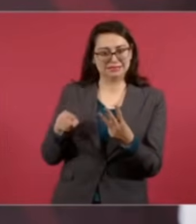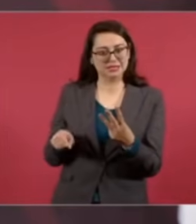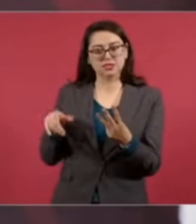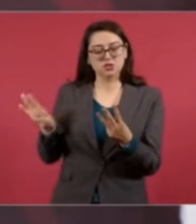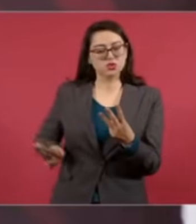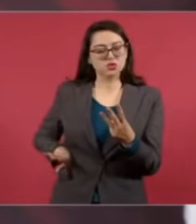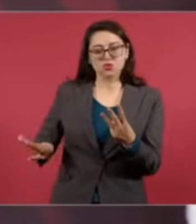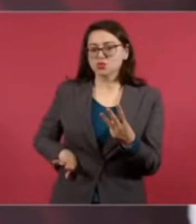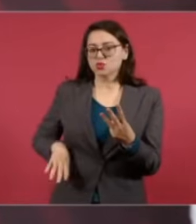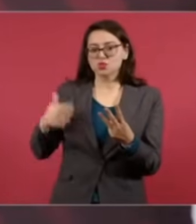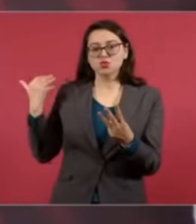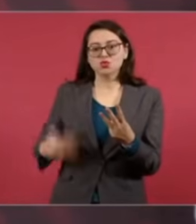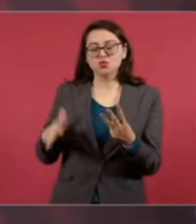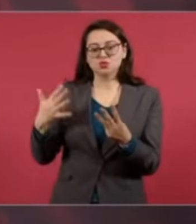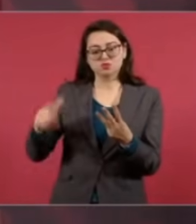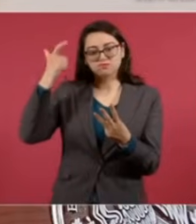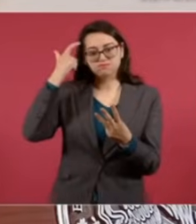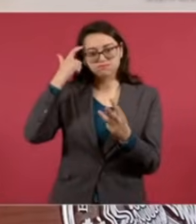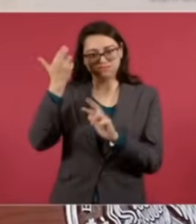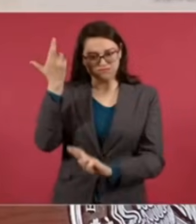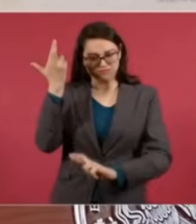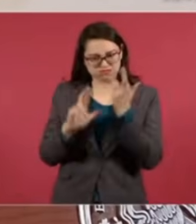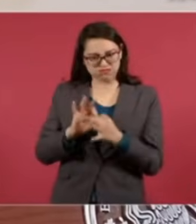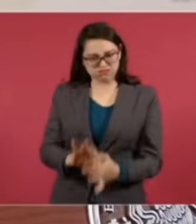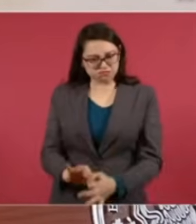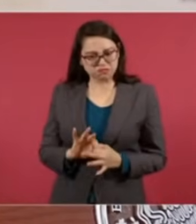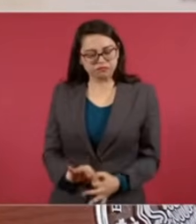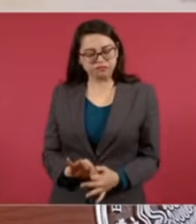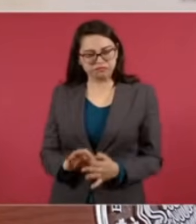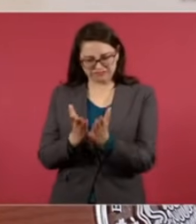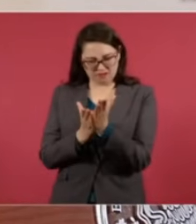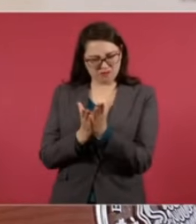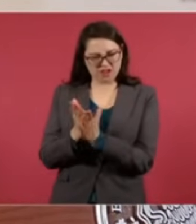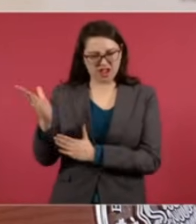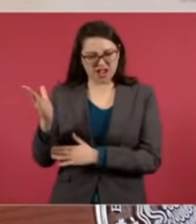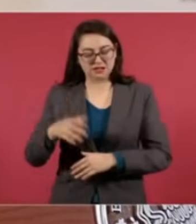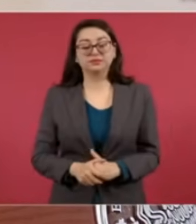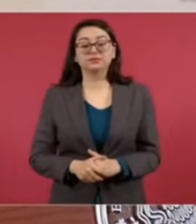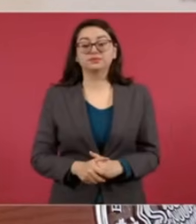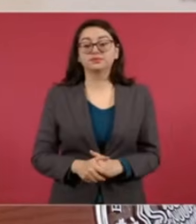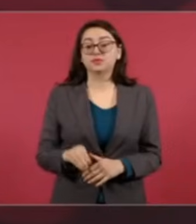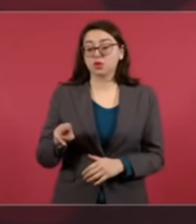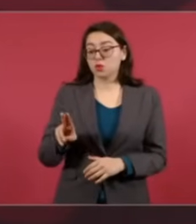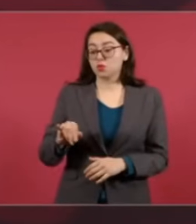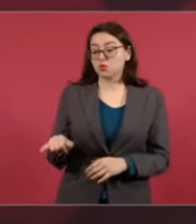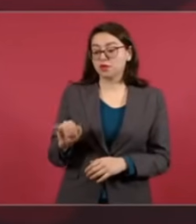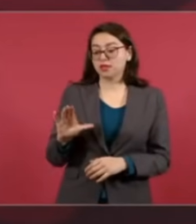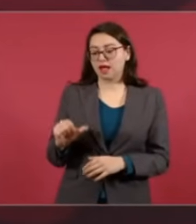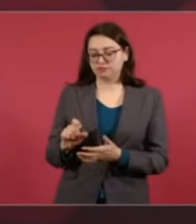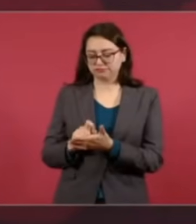Los tres revolucionarios íntegros. Le escribía Múgica a Salvador Alvarado desde